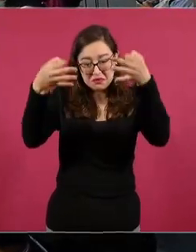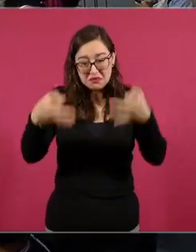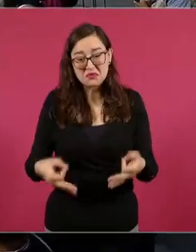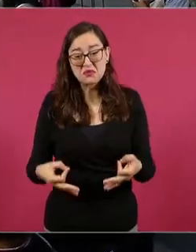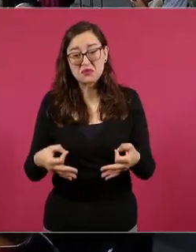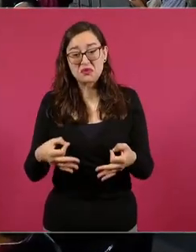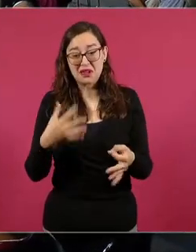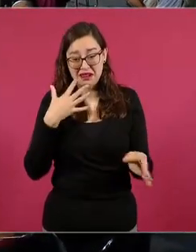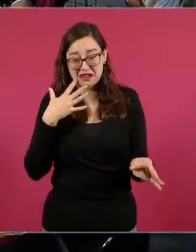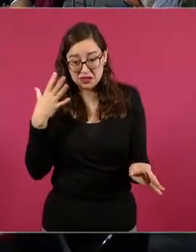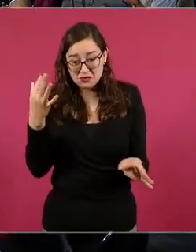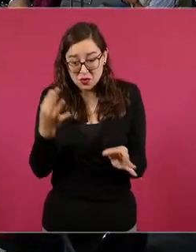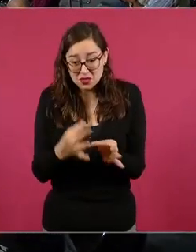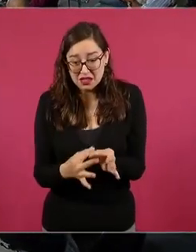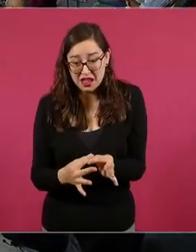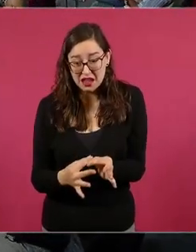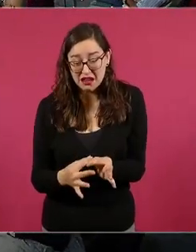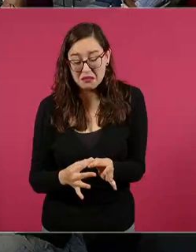de